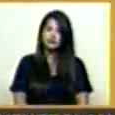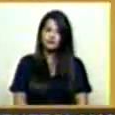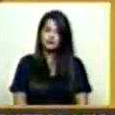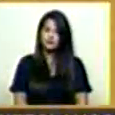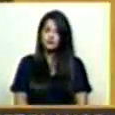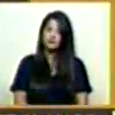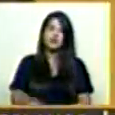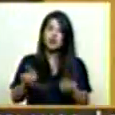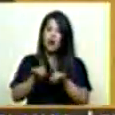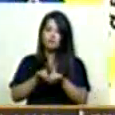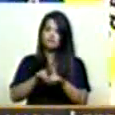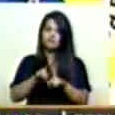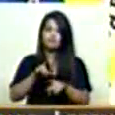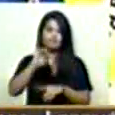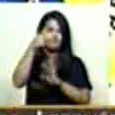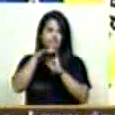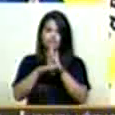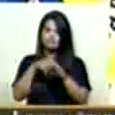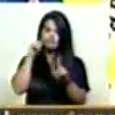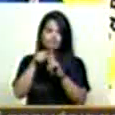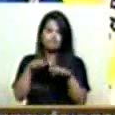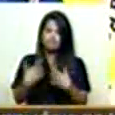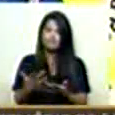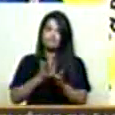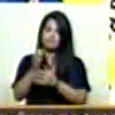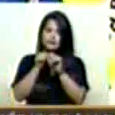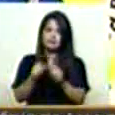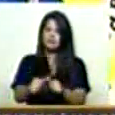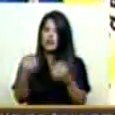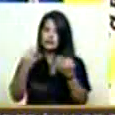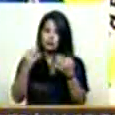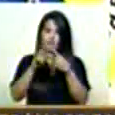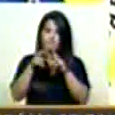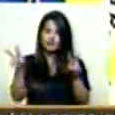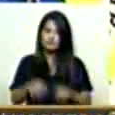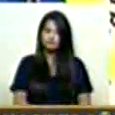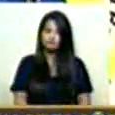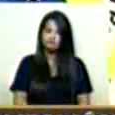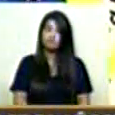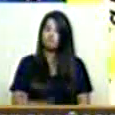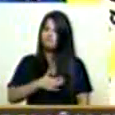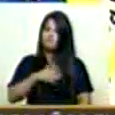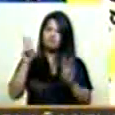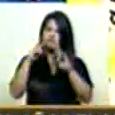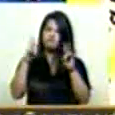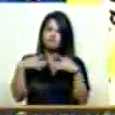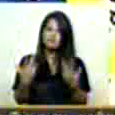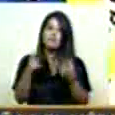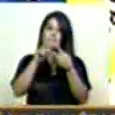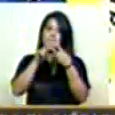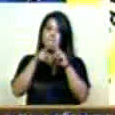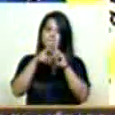con nuestro principal propósito de seguir garantizando la paz nuestra victoria es